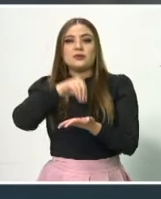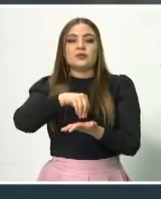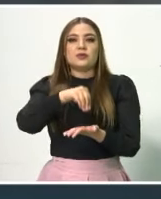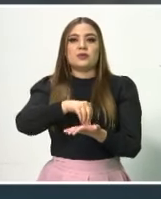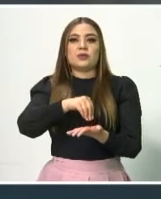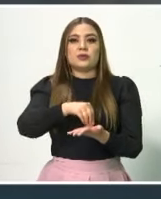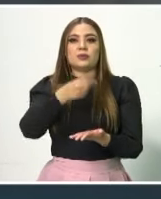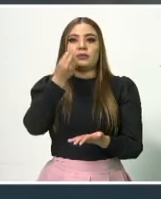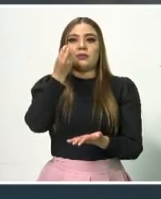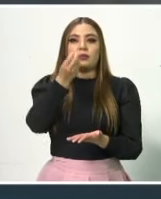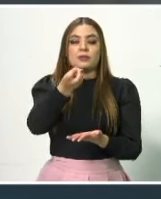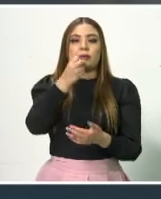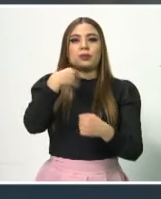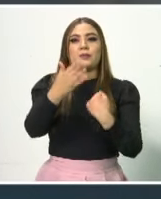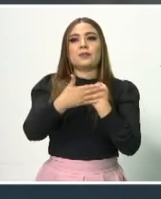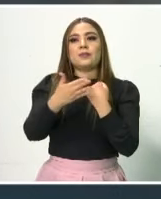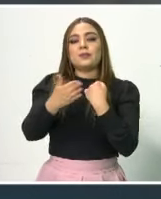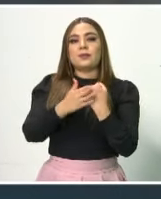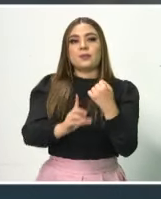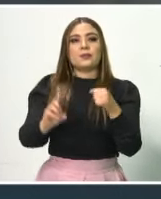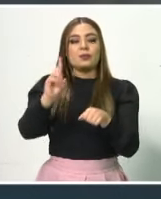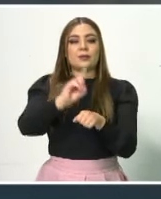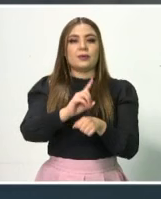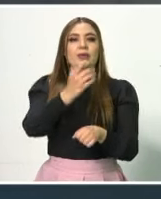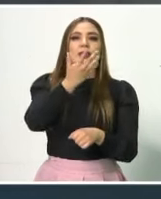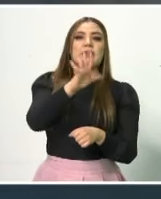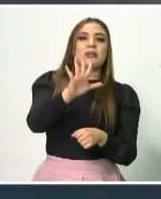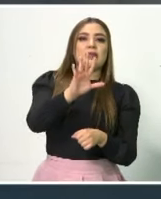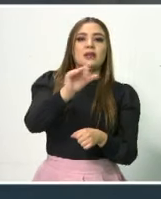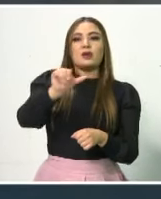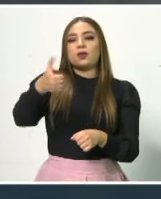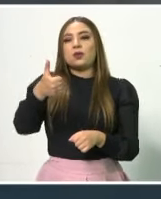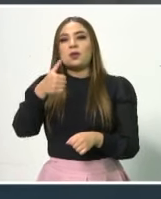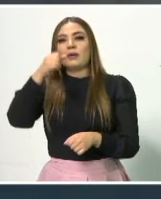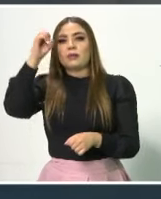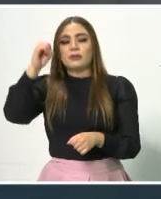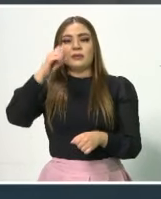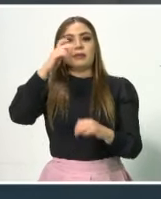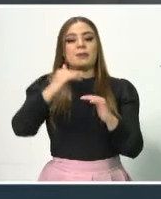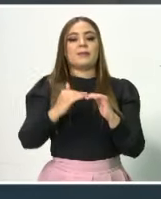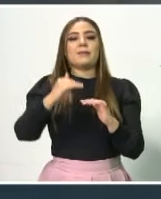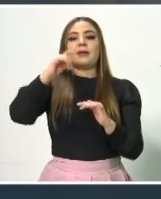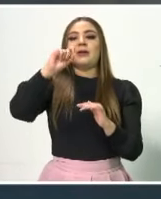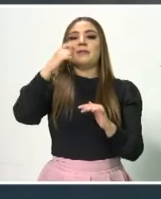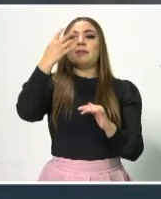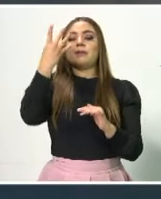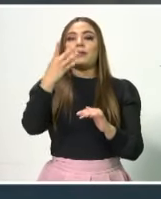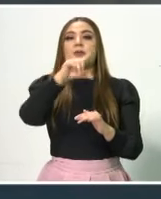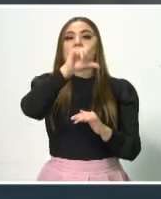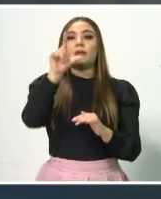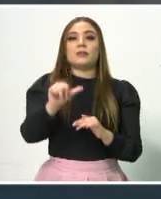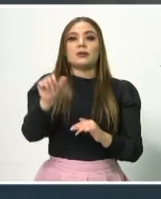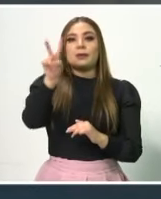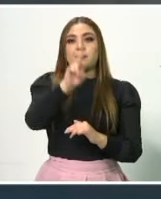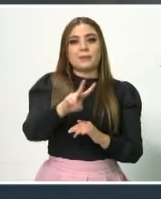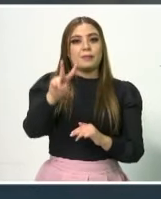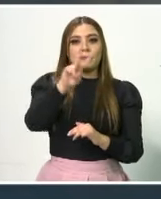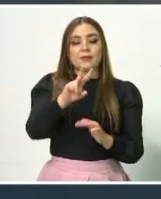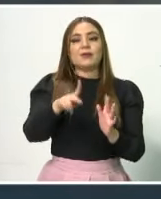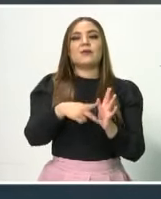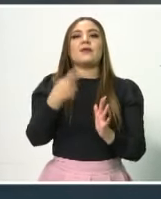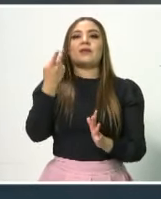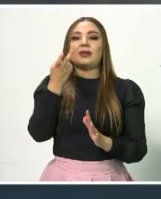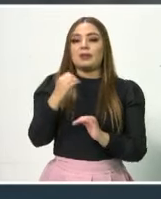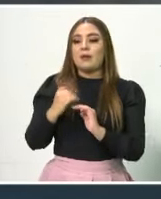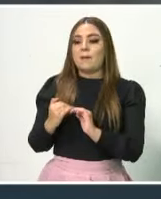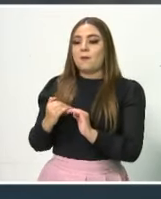para estos próximos días, entre los 10 a 11 grados, máximas de 24. El viernes nuevamente incrementa la temperatura,